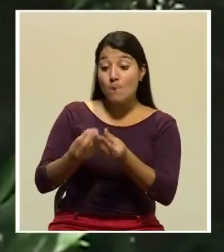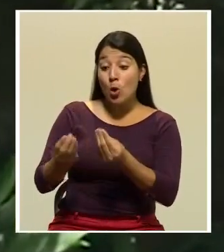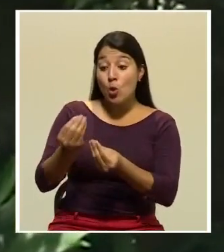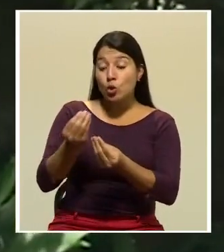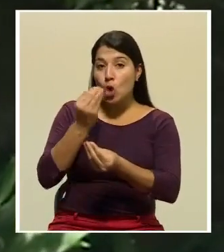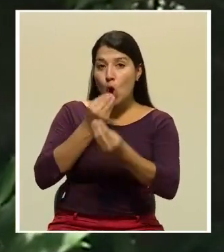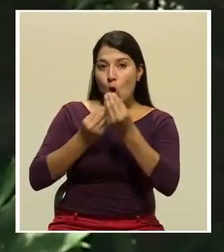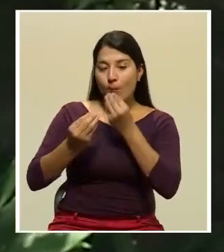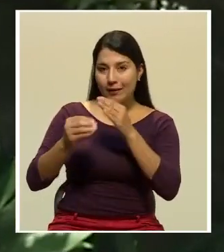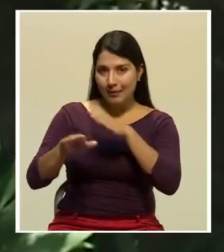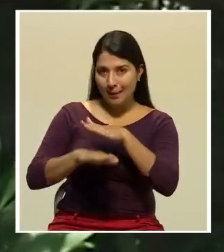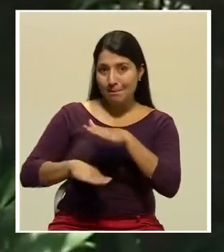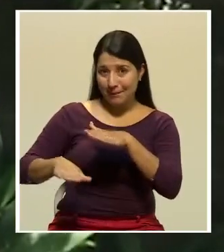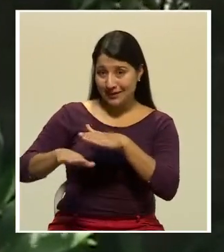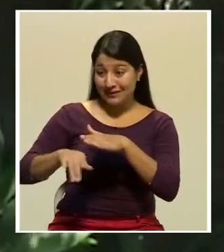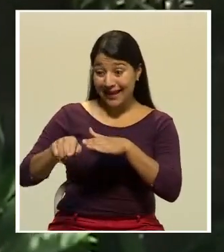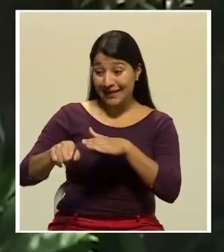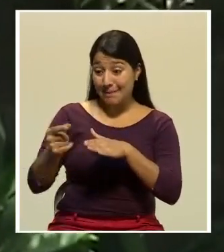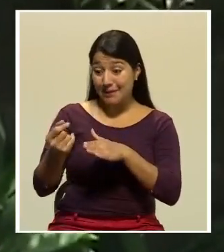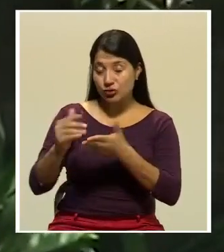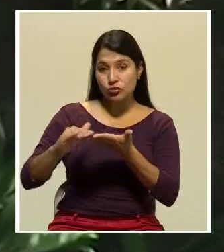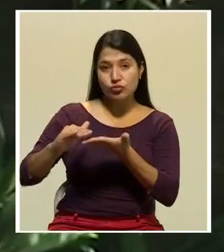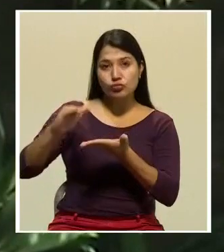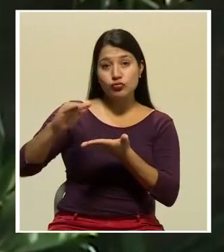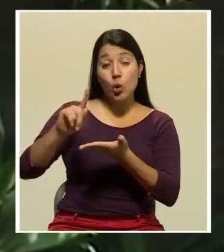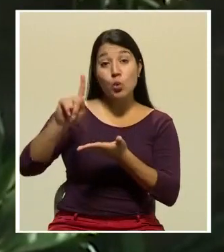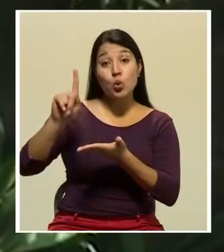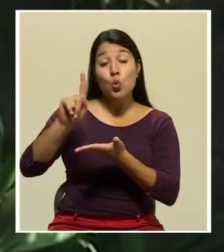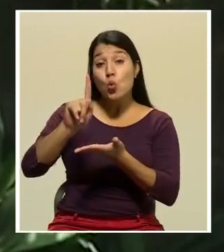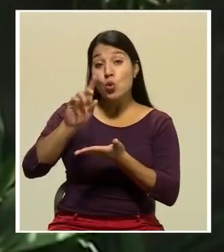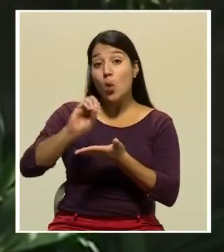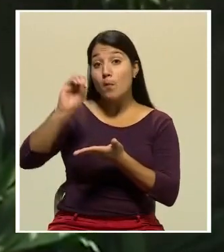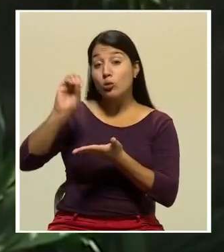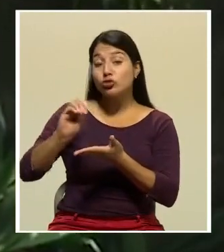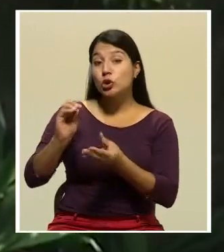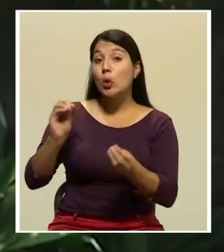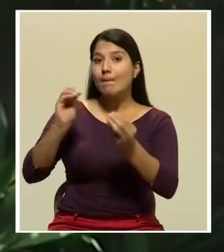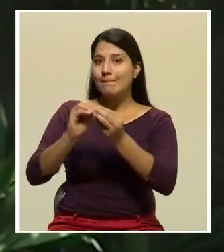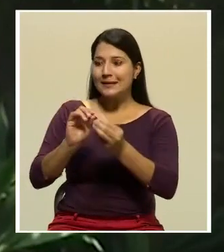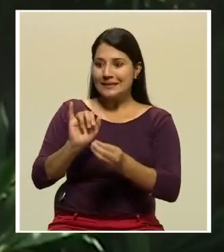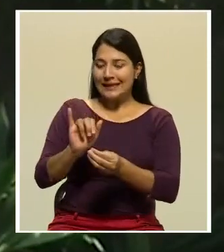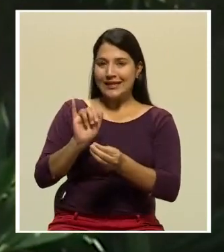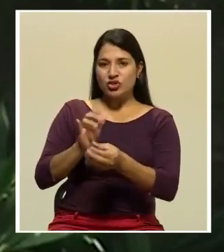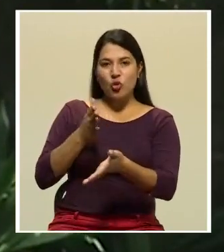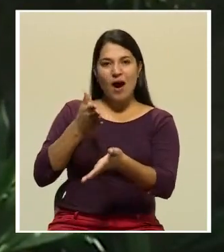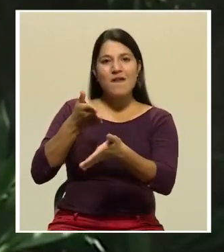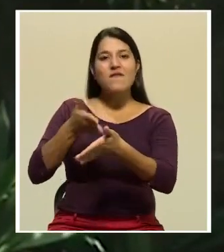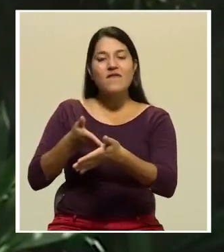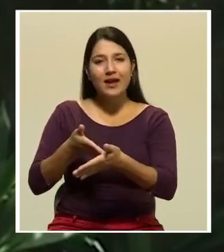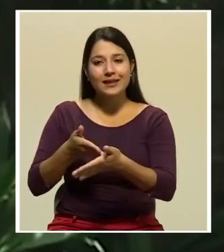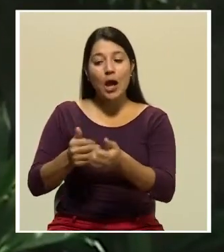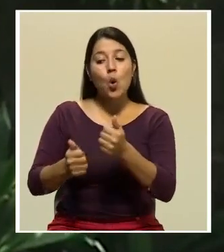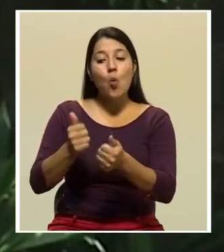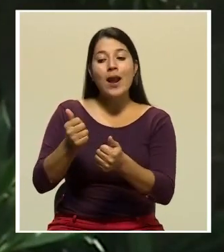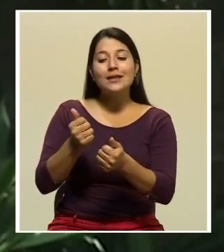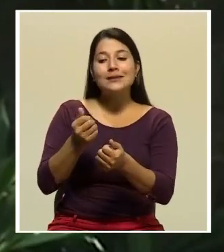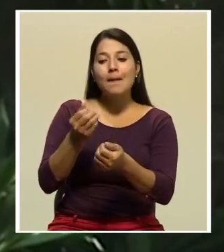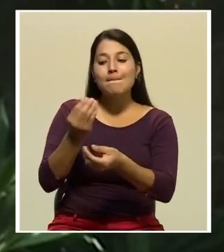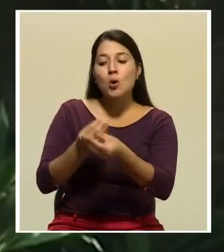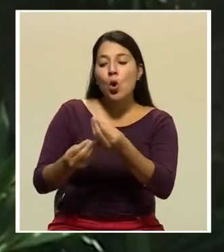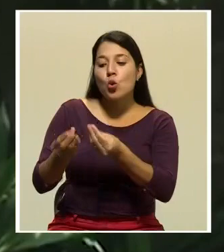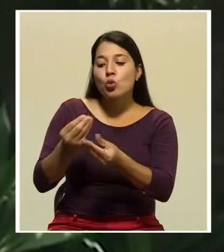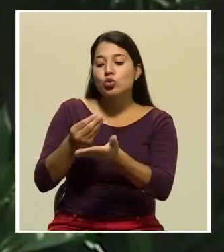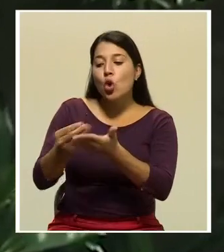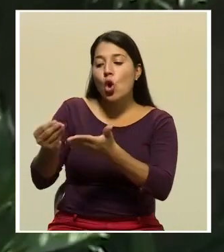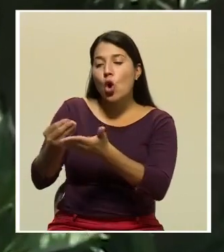el impuesto de valor agregado, eso impacta directamente en el consumo de alimentos de la población y a